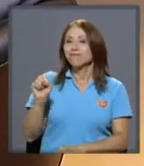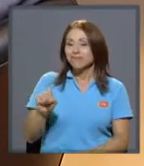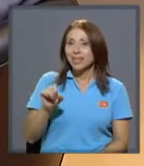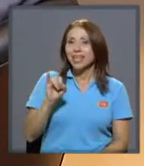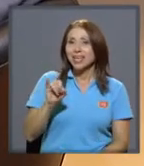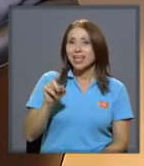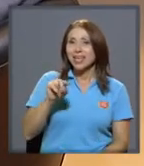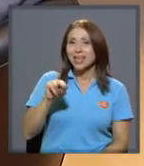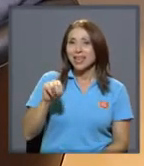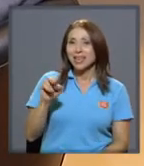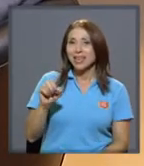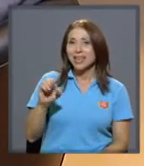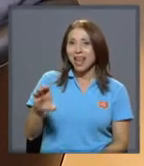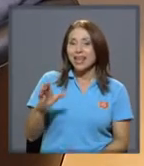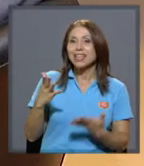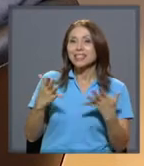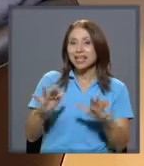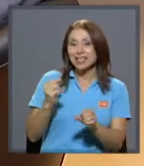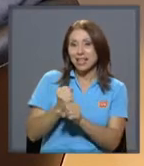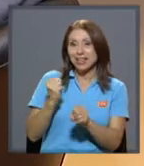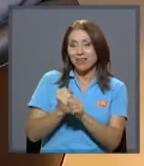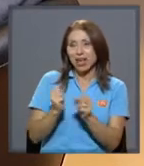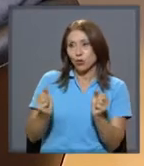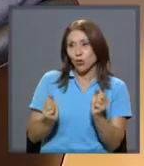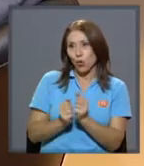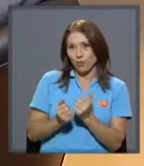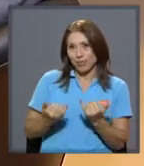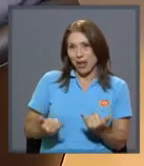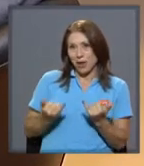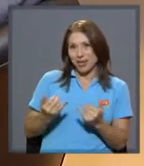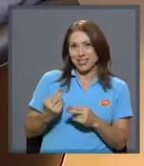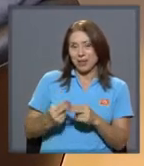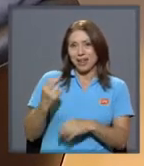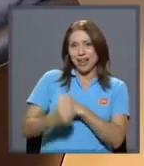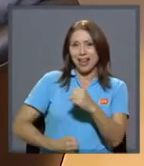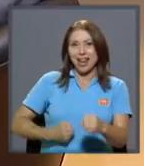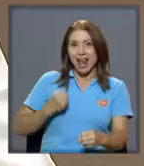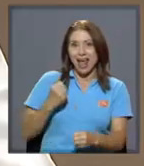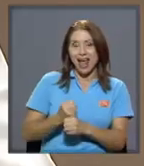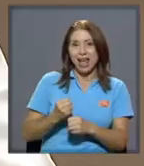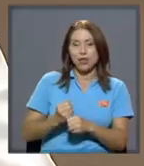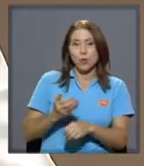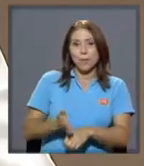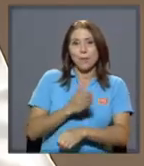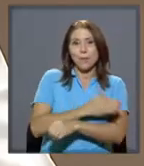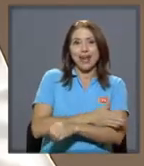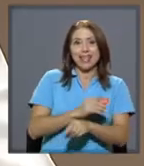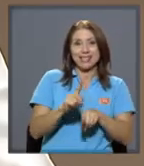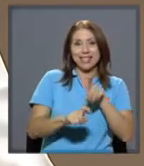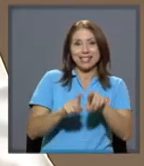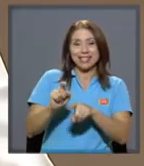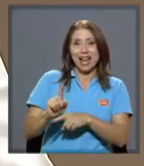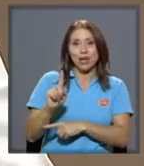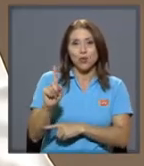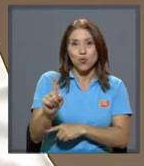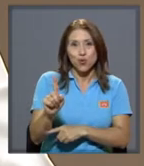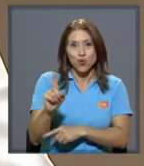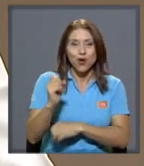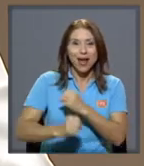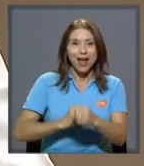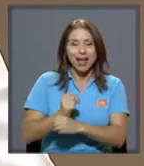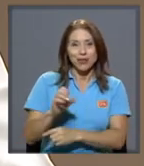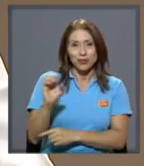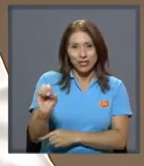trabajando, estamos en lo que se llama el año presencial 1, el año 0, uh-huh. y ya se está haciendo, digamos,